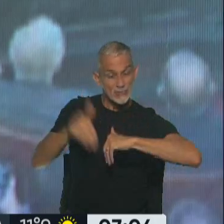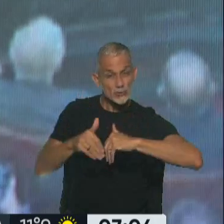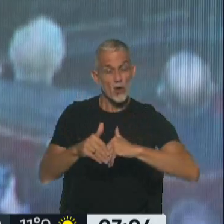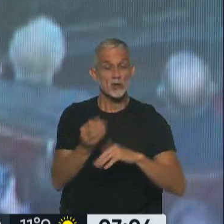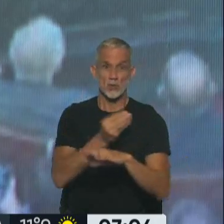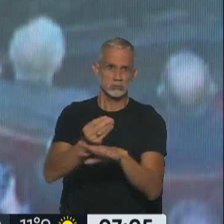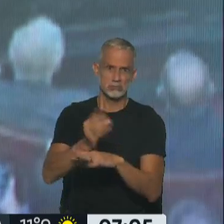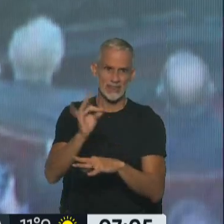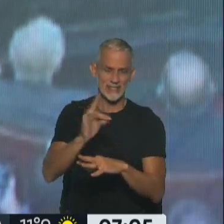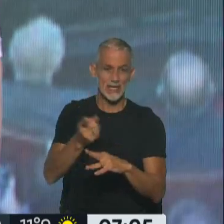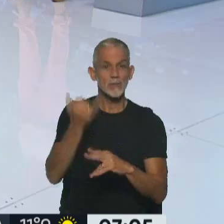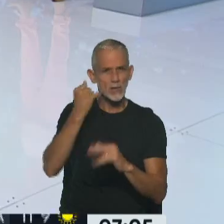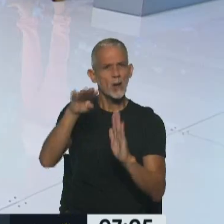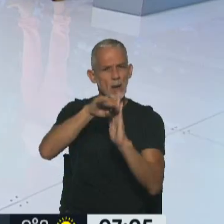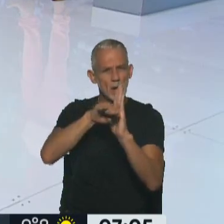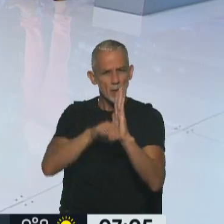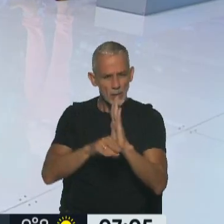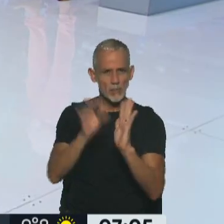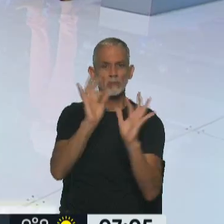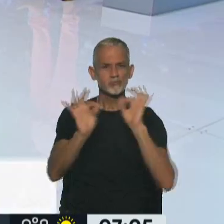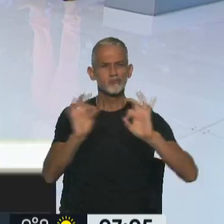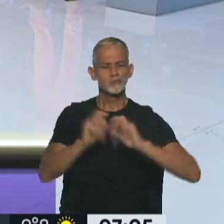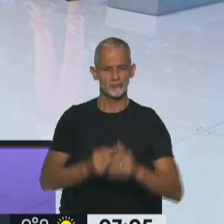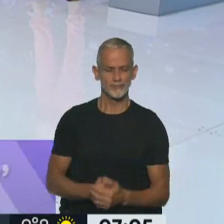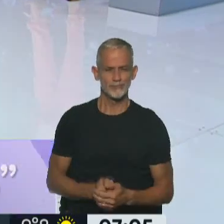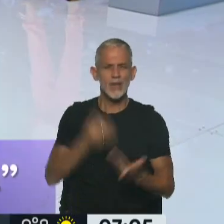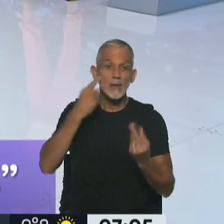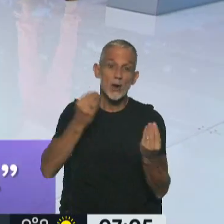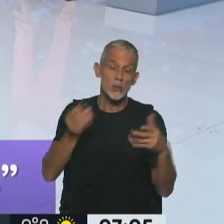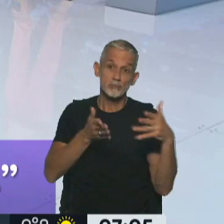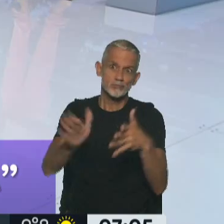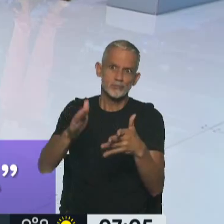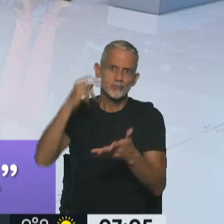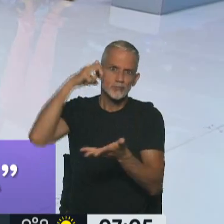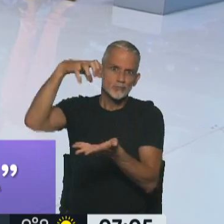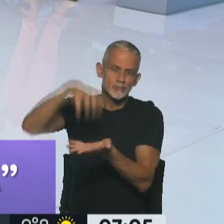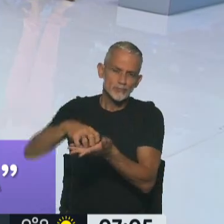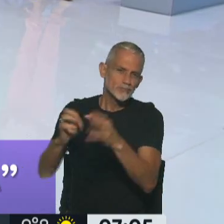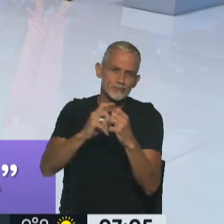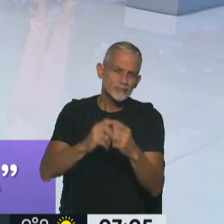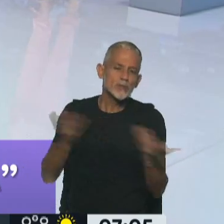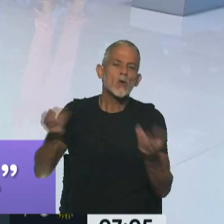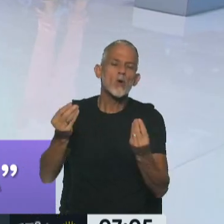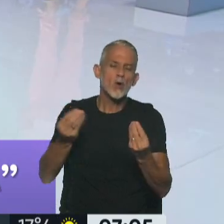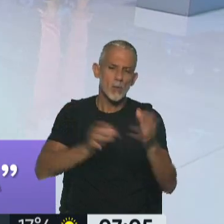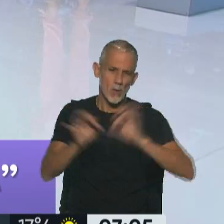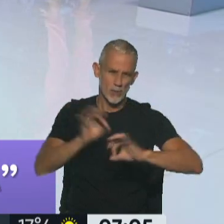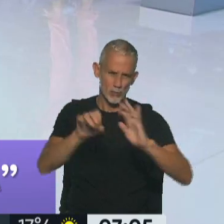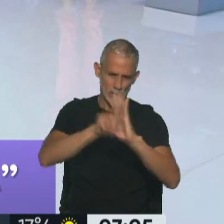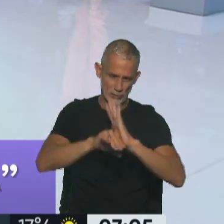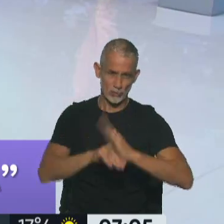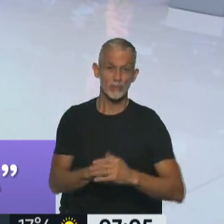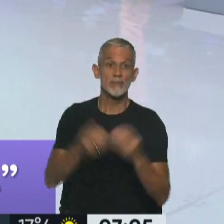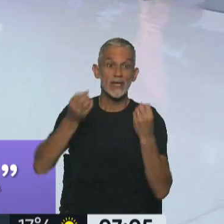gestión, que aquí los hemos estado detallando y comentándolos. Veremos cuál es su camino, el camino al Congreso de la Nación. Justamente hablando del Congreso,